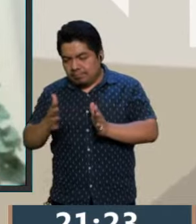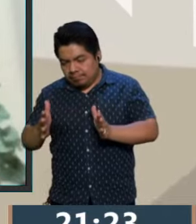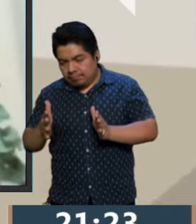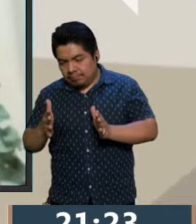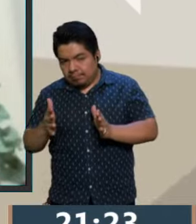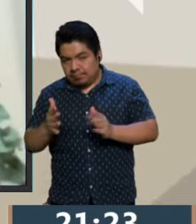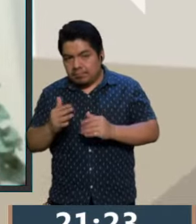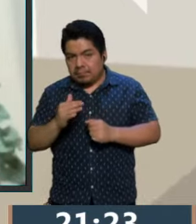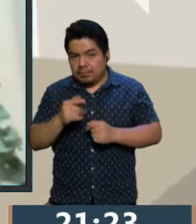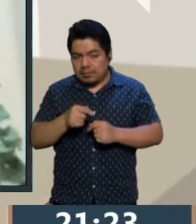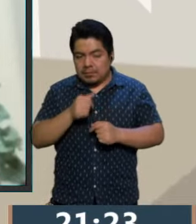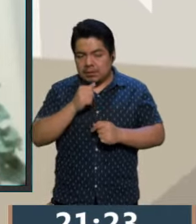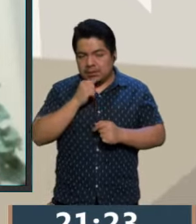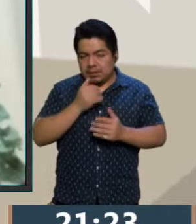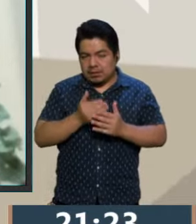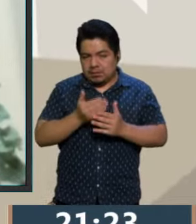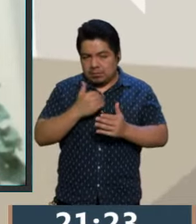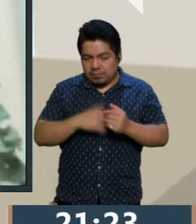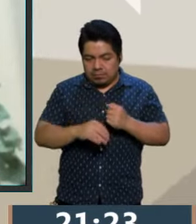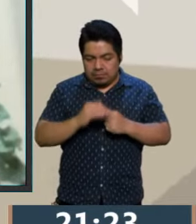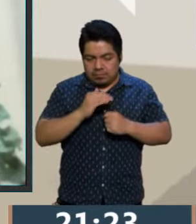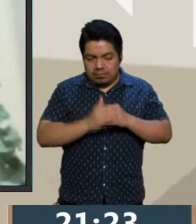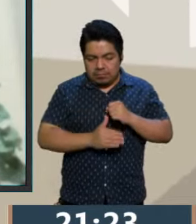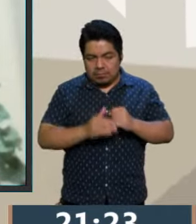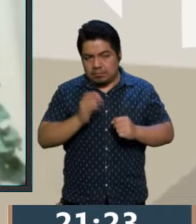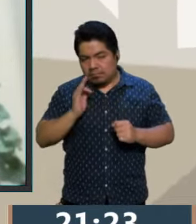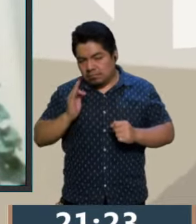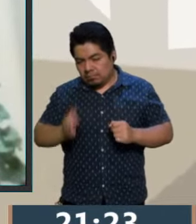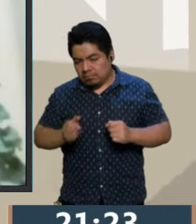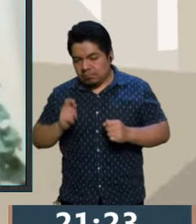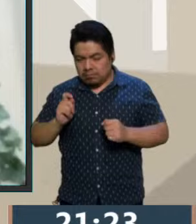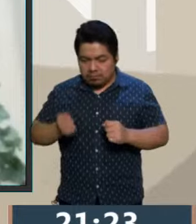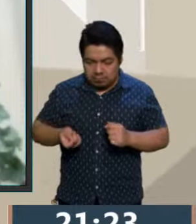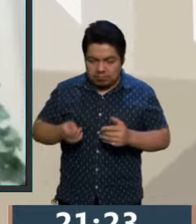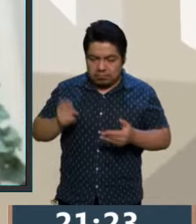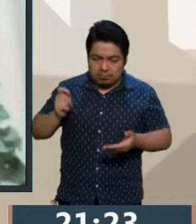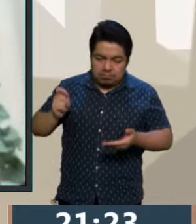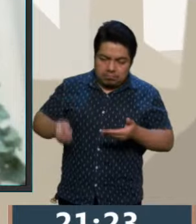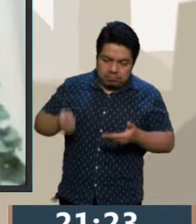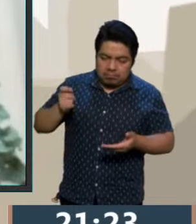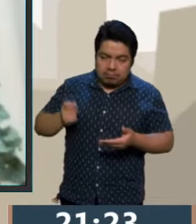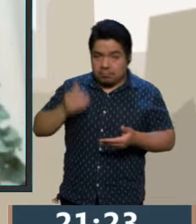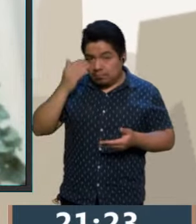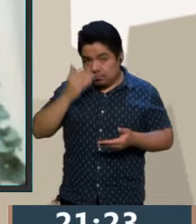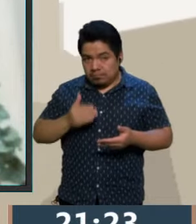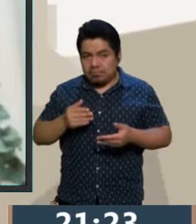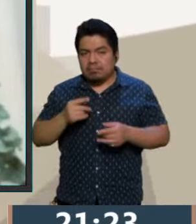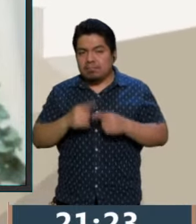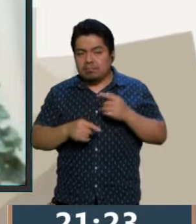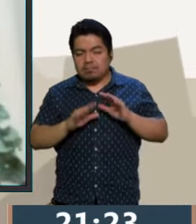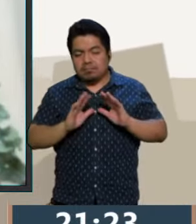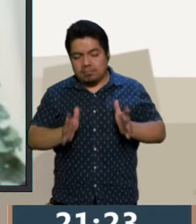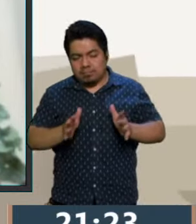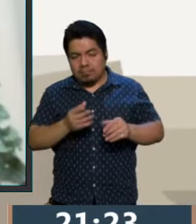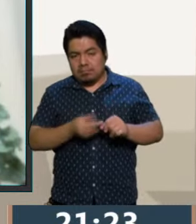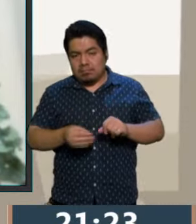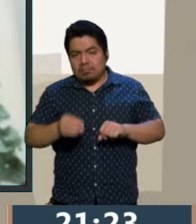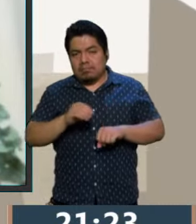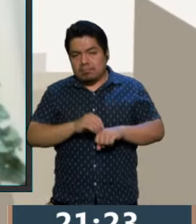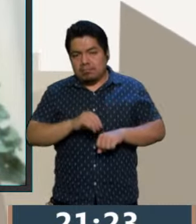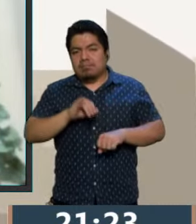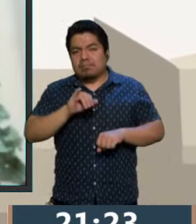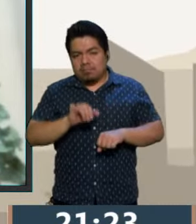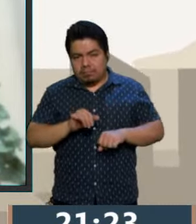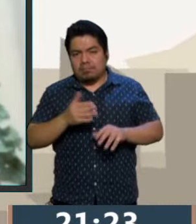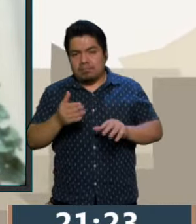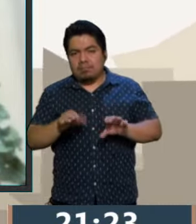antes de que acabe o salga la conclusión final, que es este dictamen pericial, donde ya se establece que fue